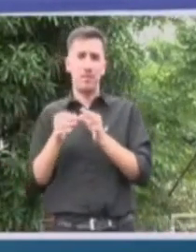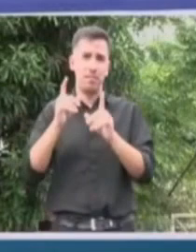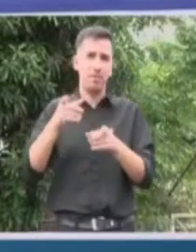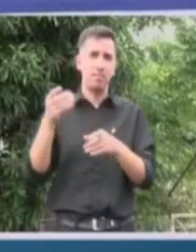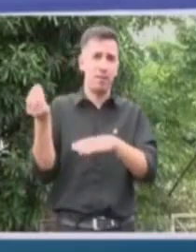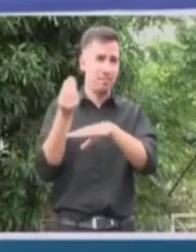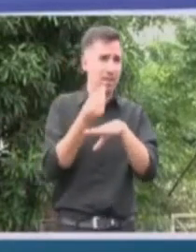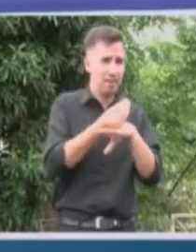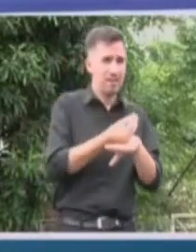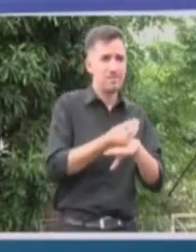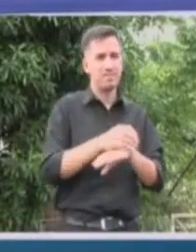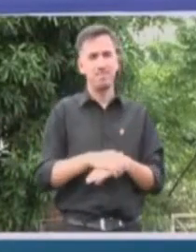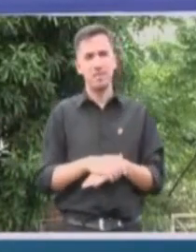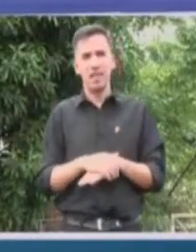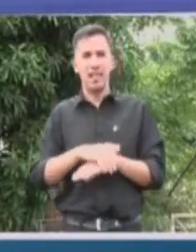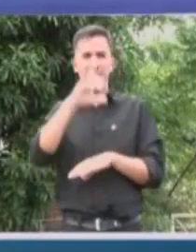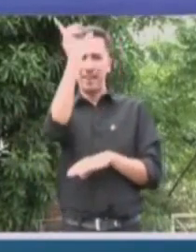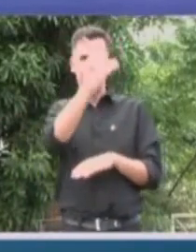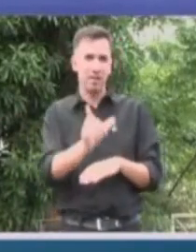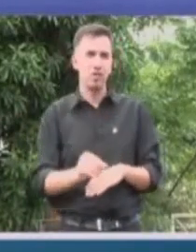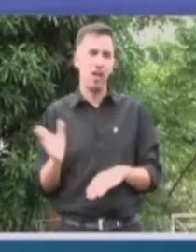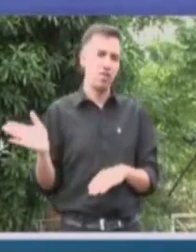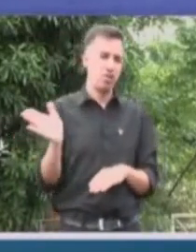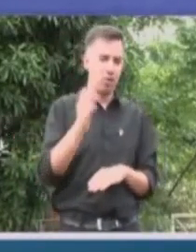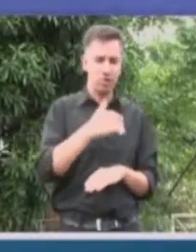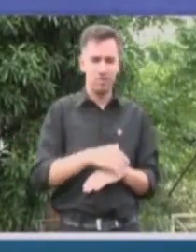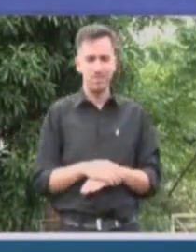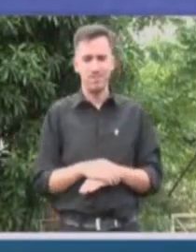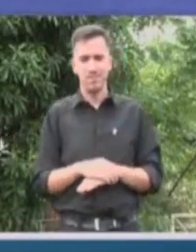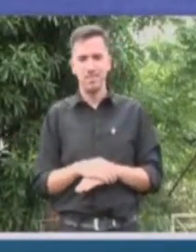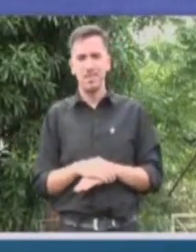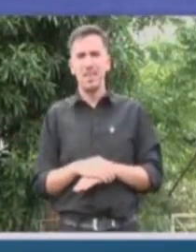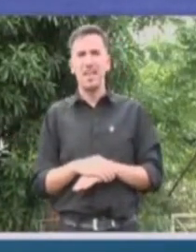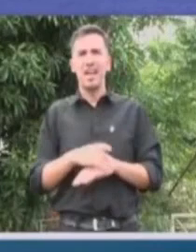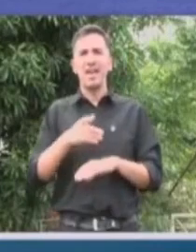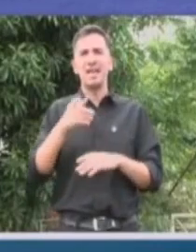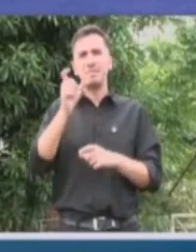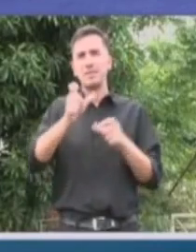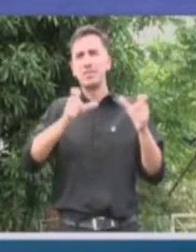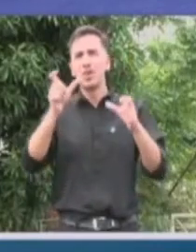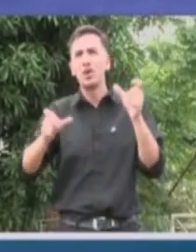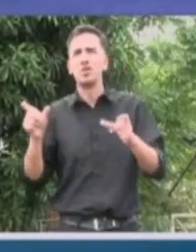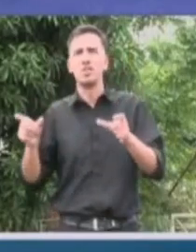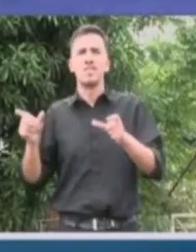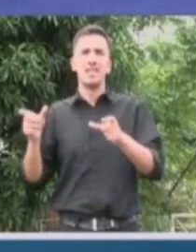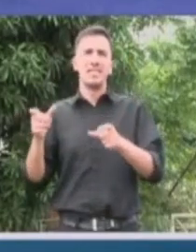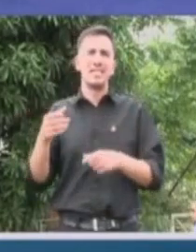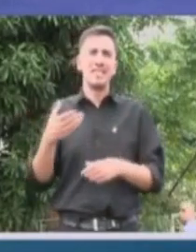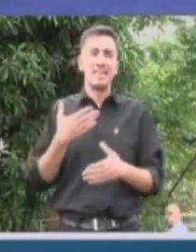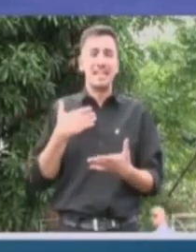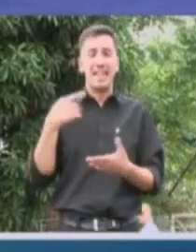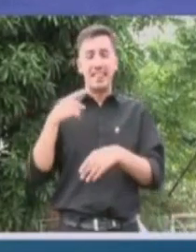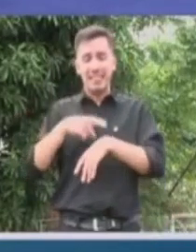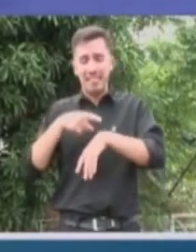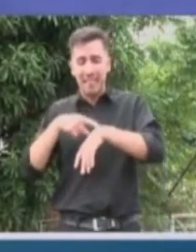presentes, en todo el país, a quienes seguramente muchas heridas, el paso